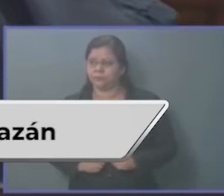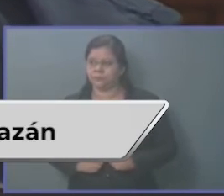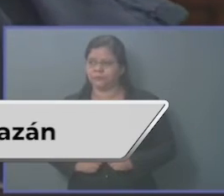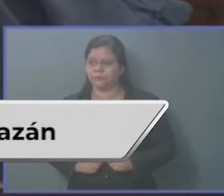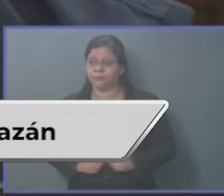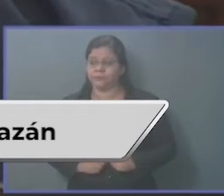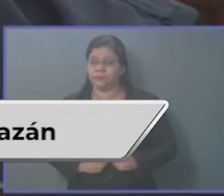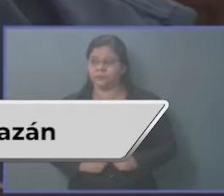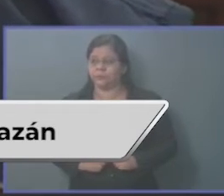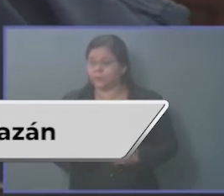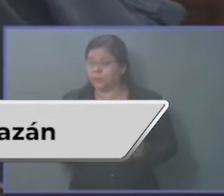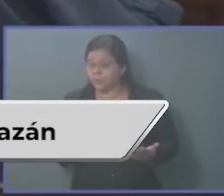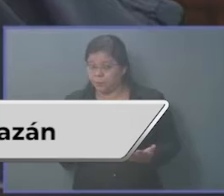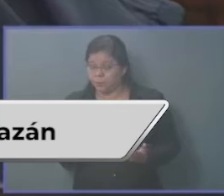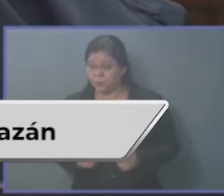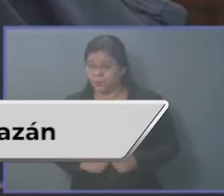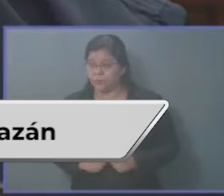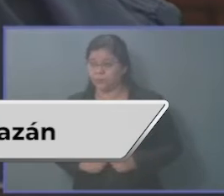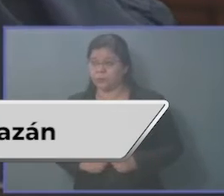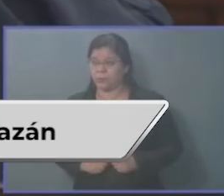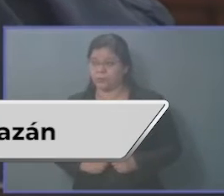lo que diga